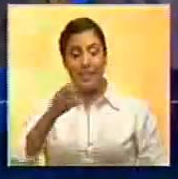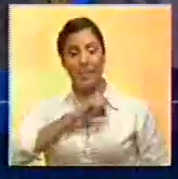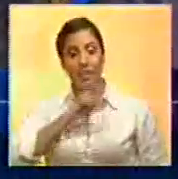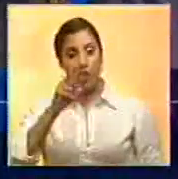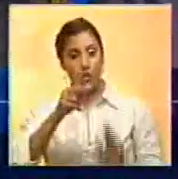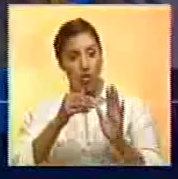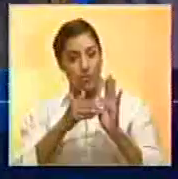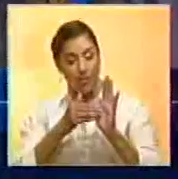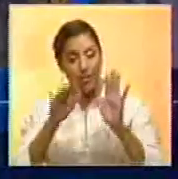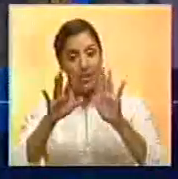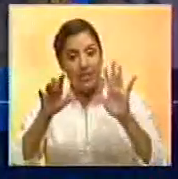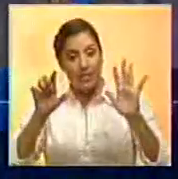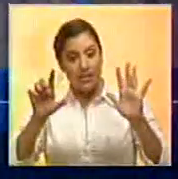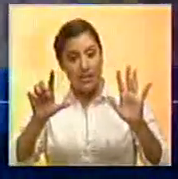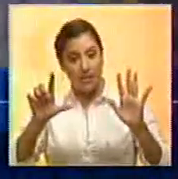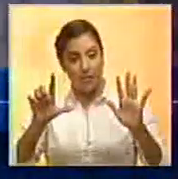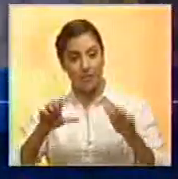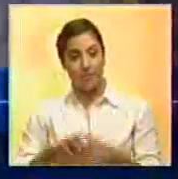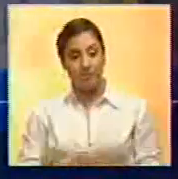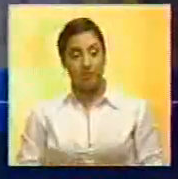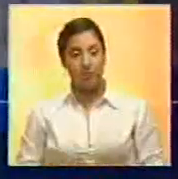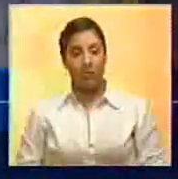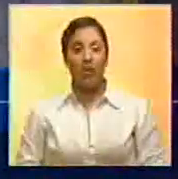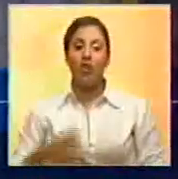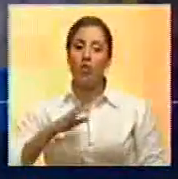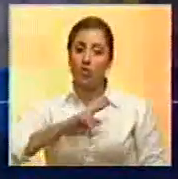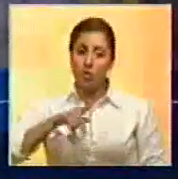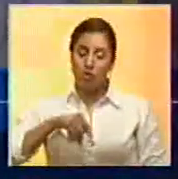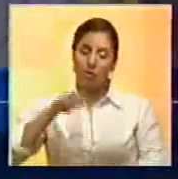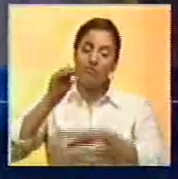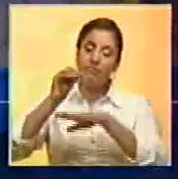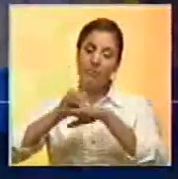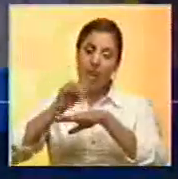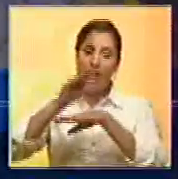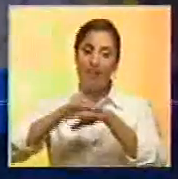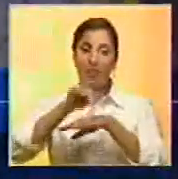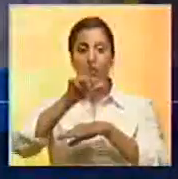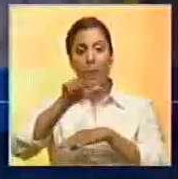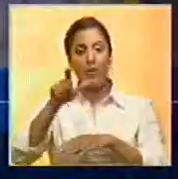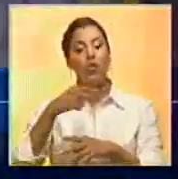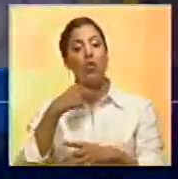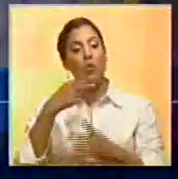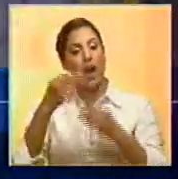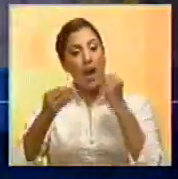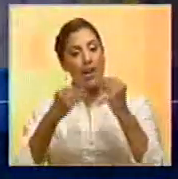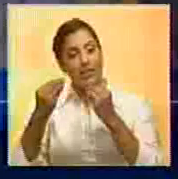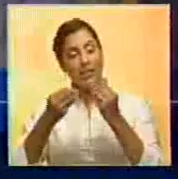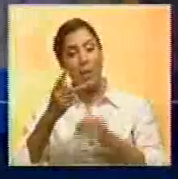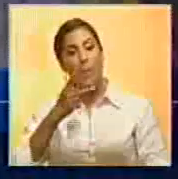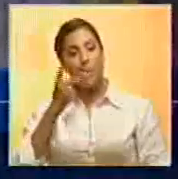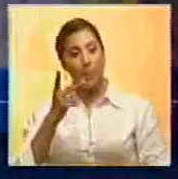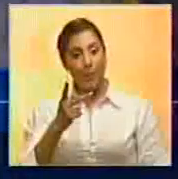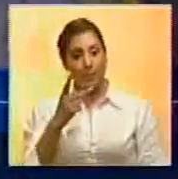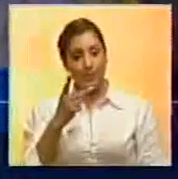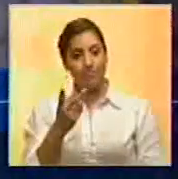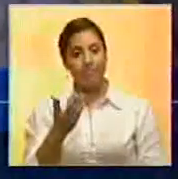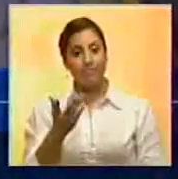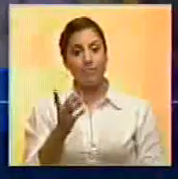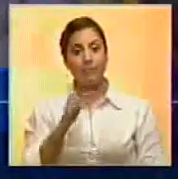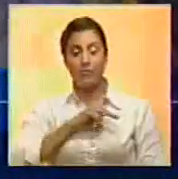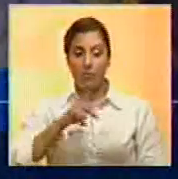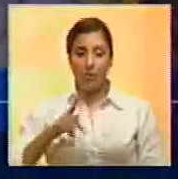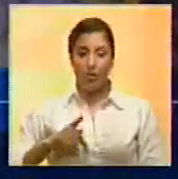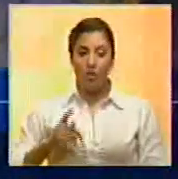enero de 2017. Le hemos solicitado a los voceros, a los actores políticos, que sería